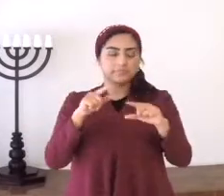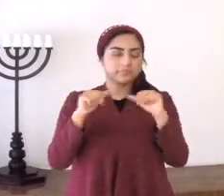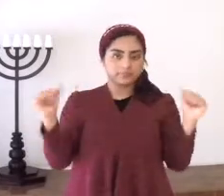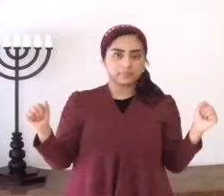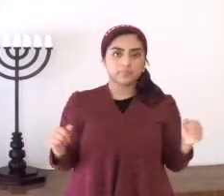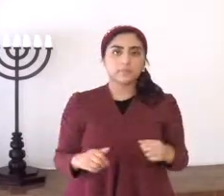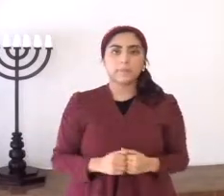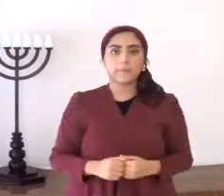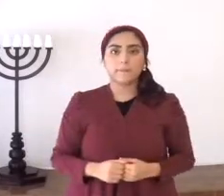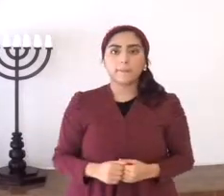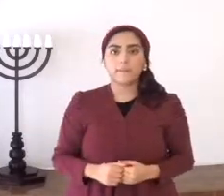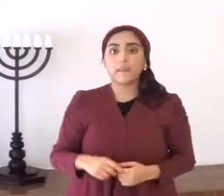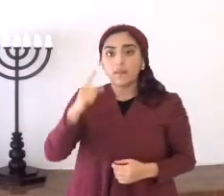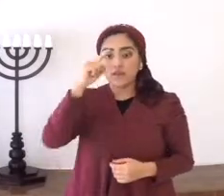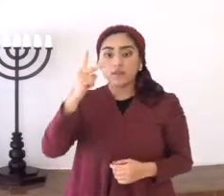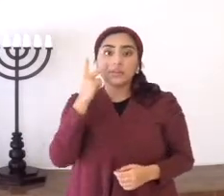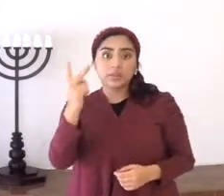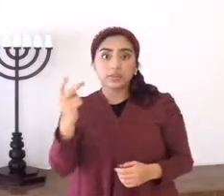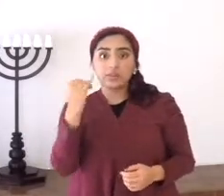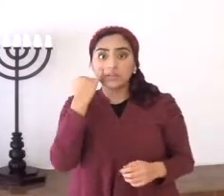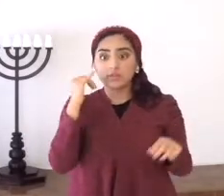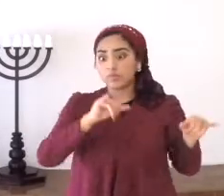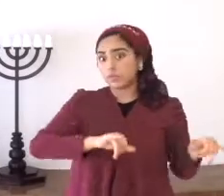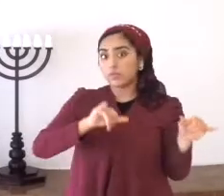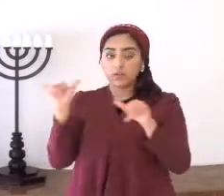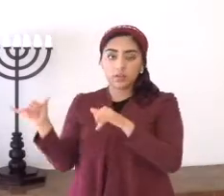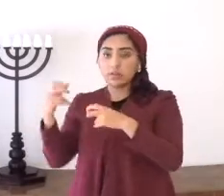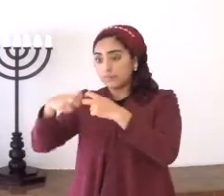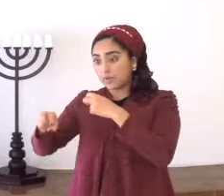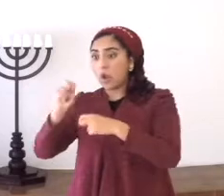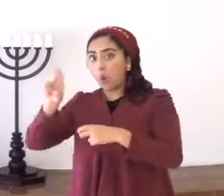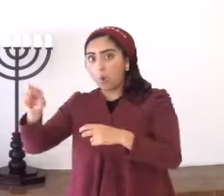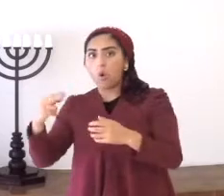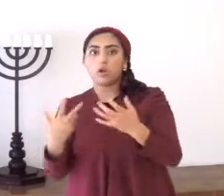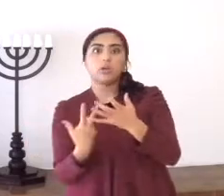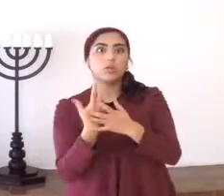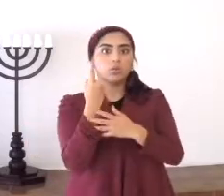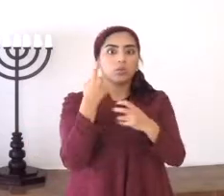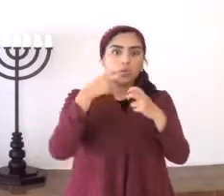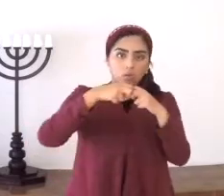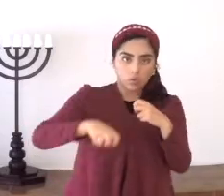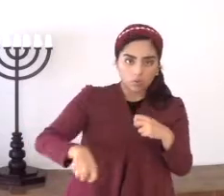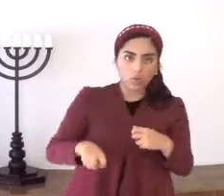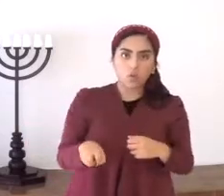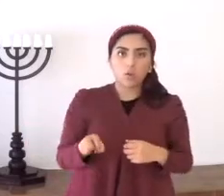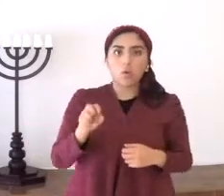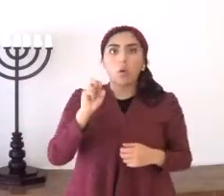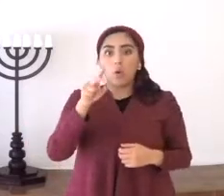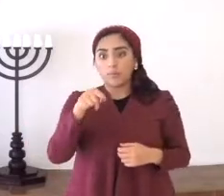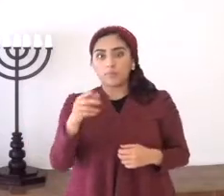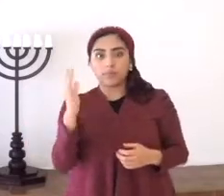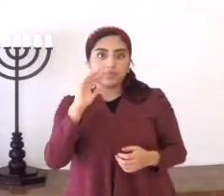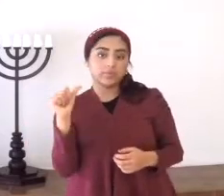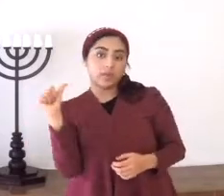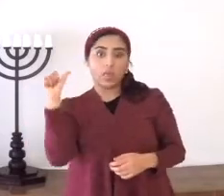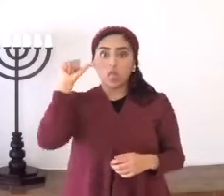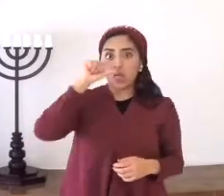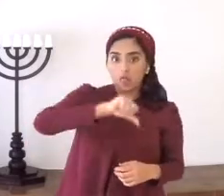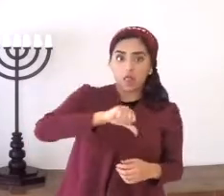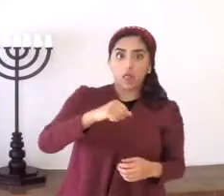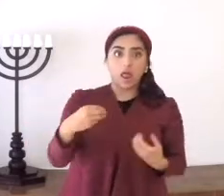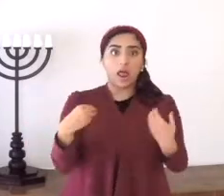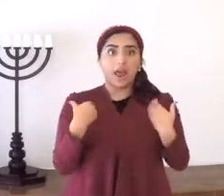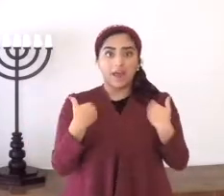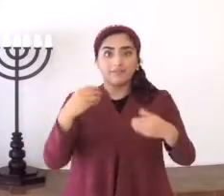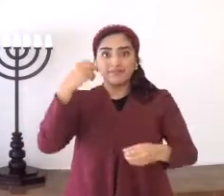o sea, de ultrasonido, etcétera, se le hace para ver si es el mismo problema o es otro problema, o